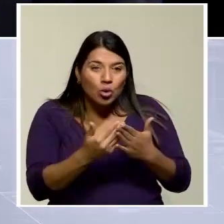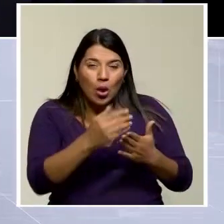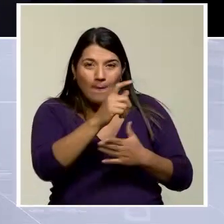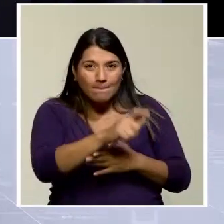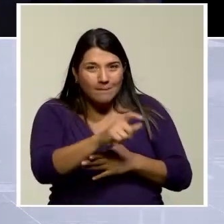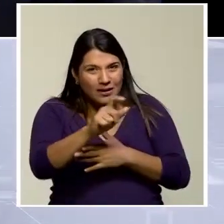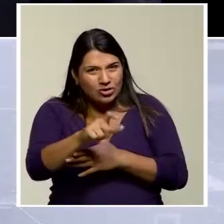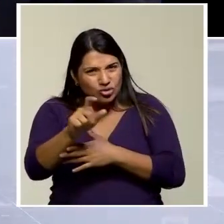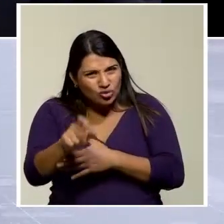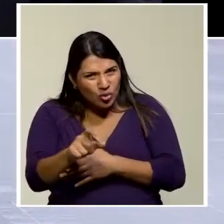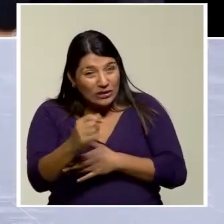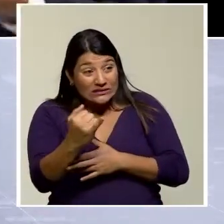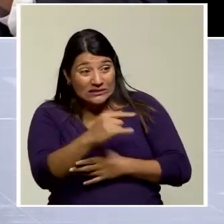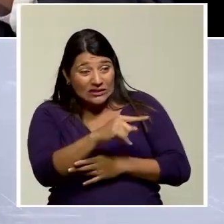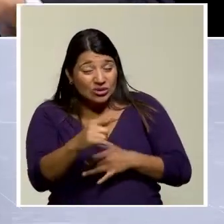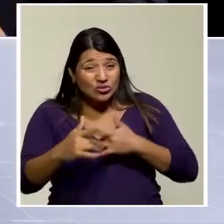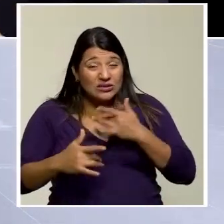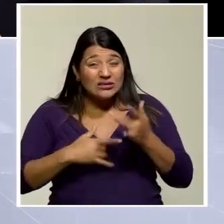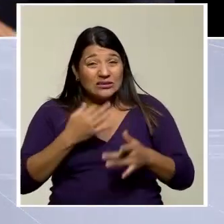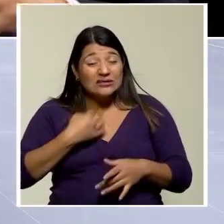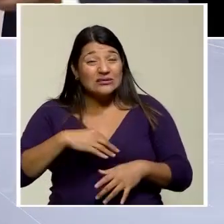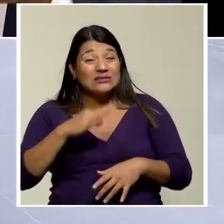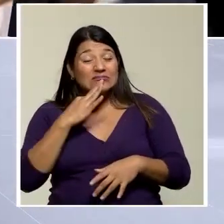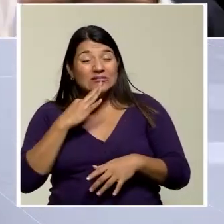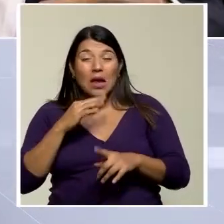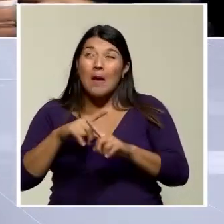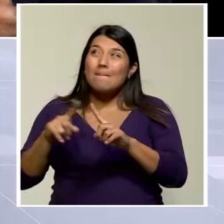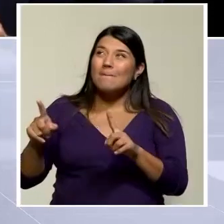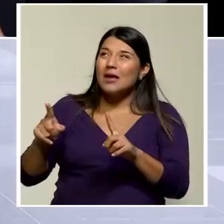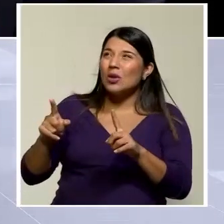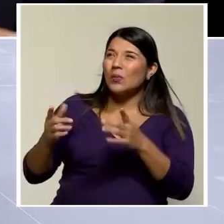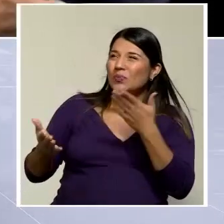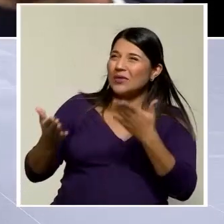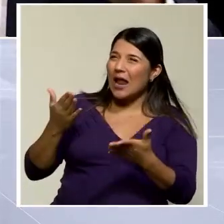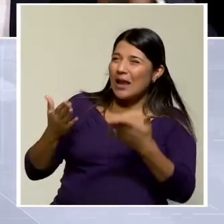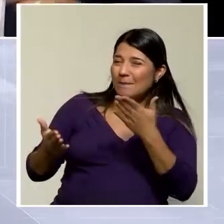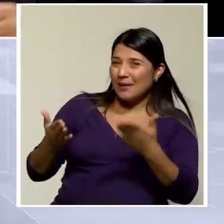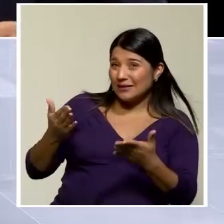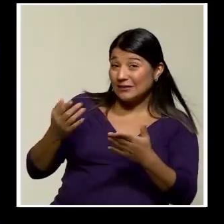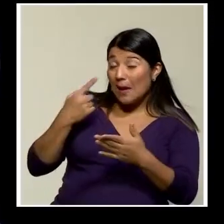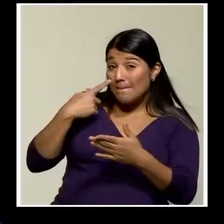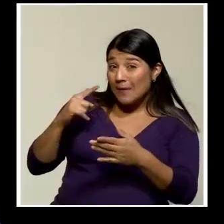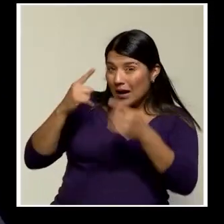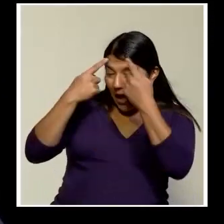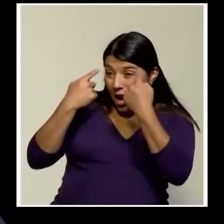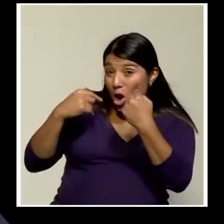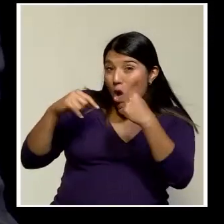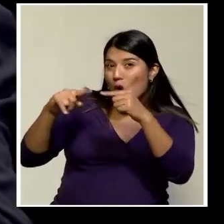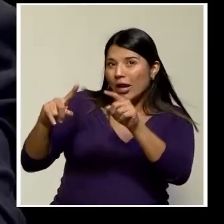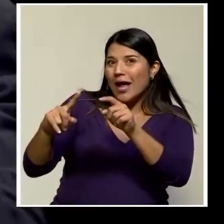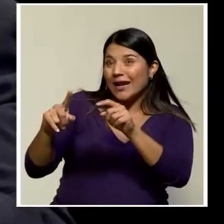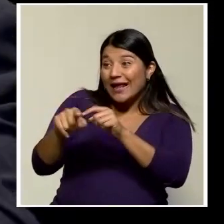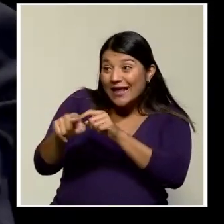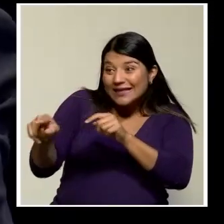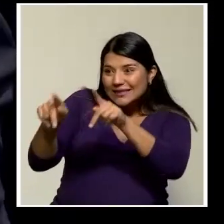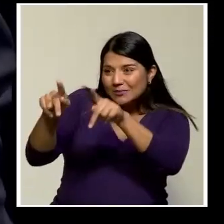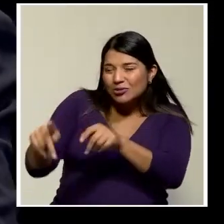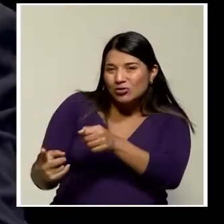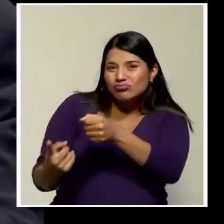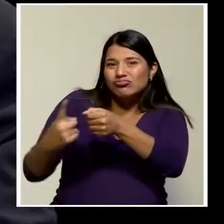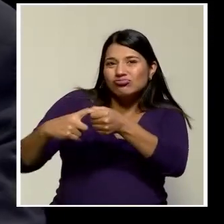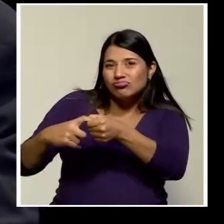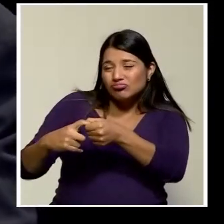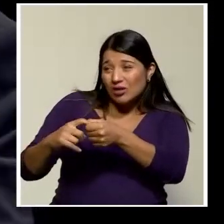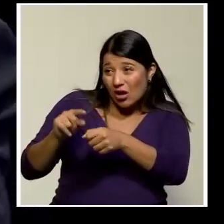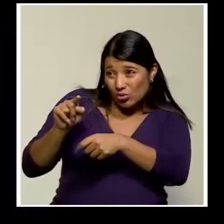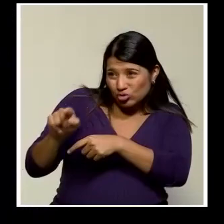población que se siente defraudada. Lo que pasa es que ahí tal vez, para pescar en ese estanque, diría Gustavo Araya, el analista,